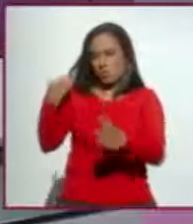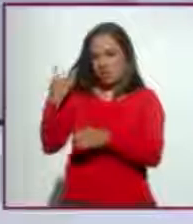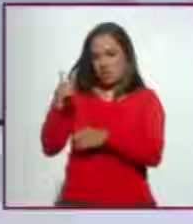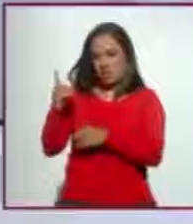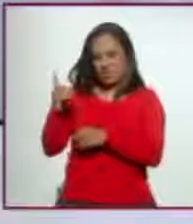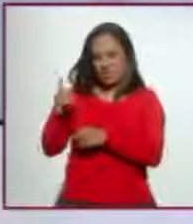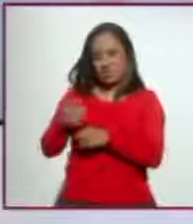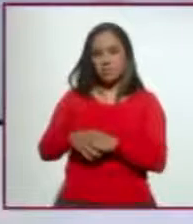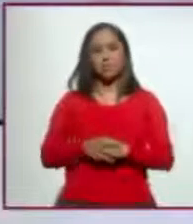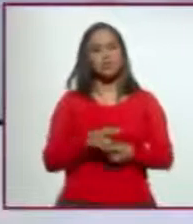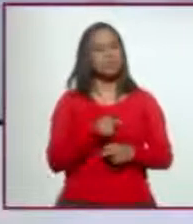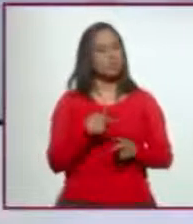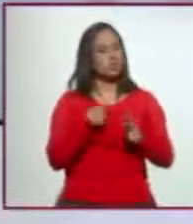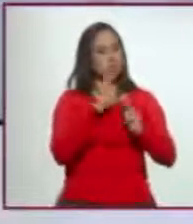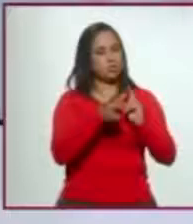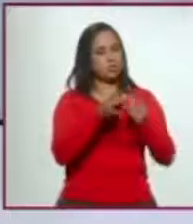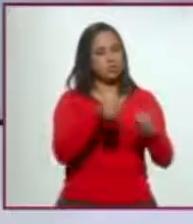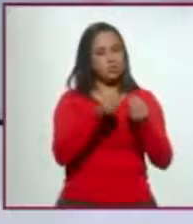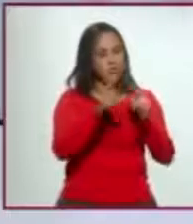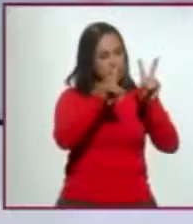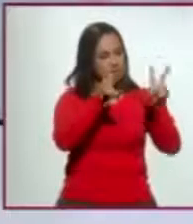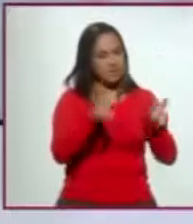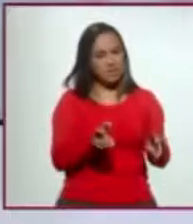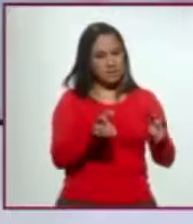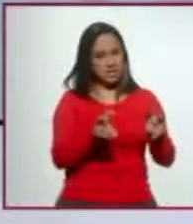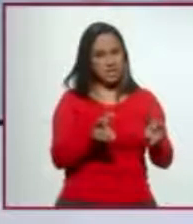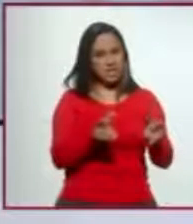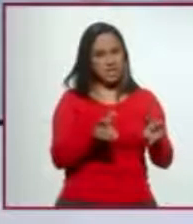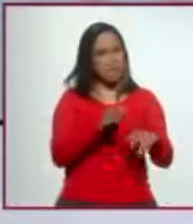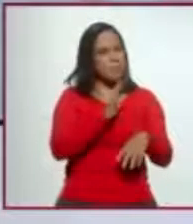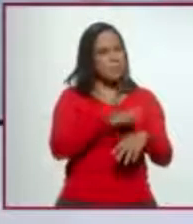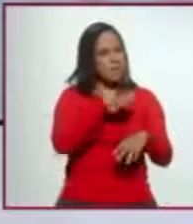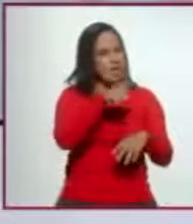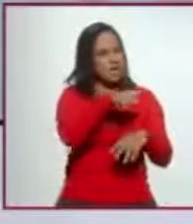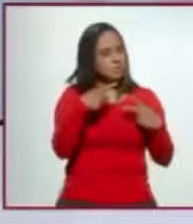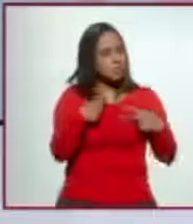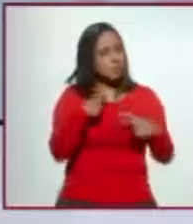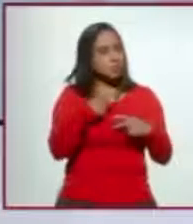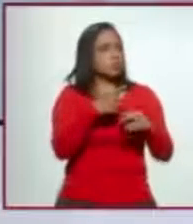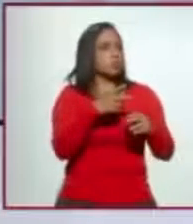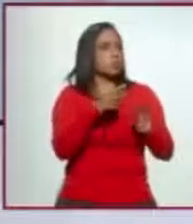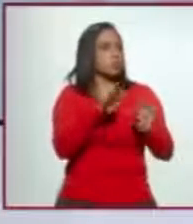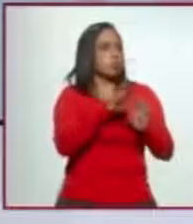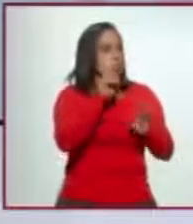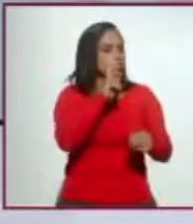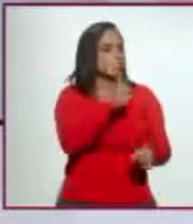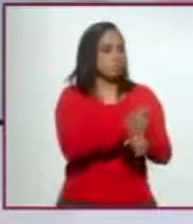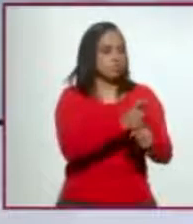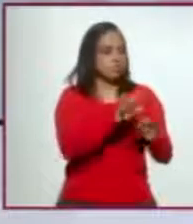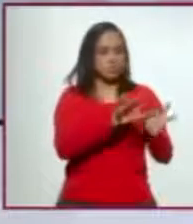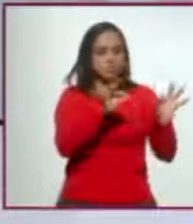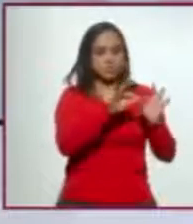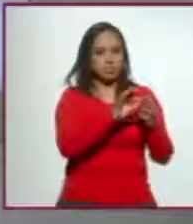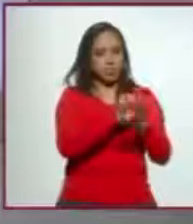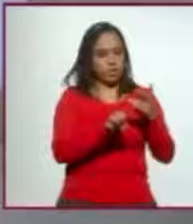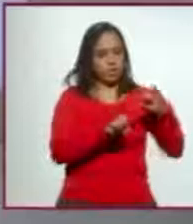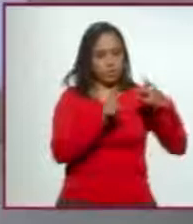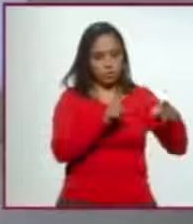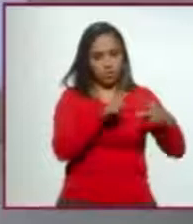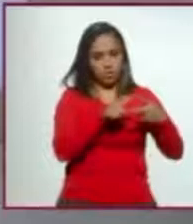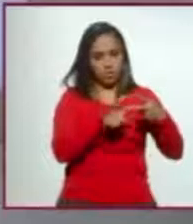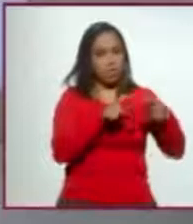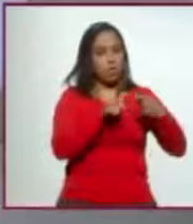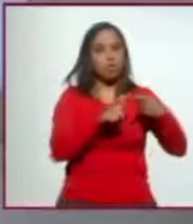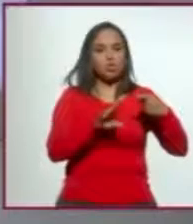hemos platicado mucho, Paco, acerca de los temas que son más sensibles para la población y hablamos de dos asuntos que tienen que ver, uno con